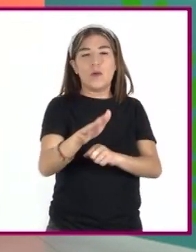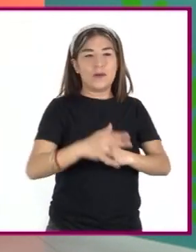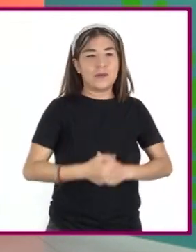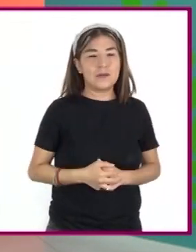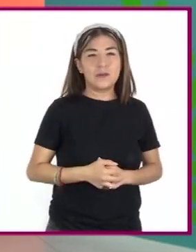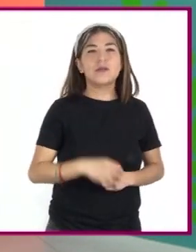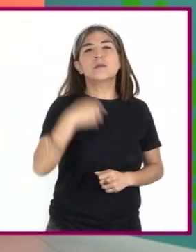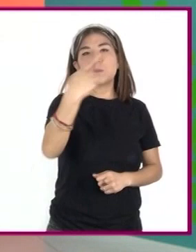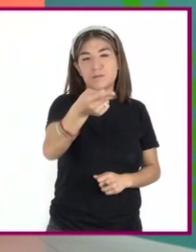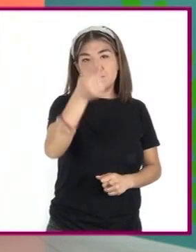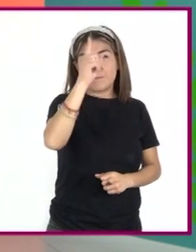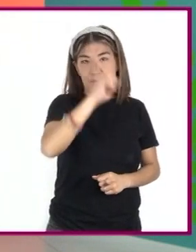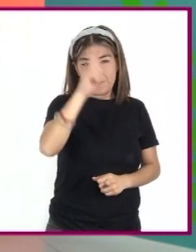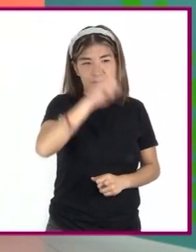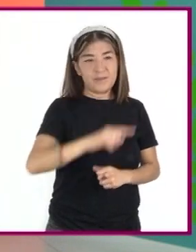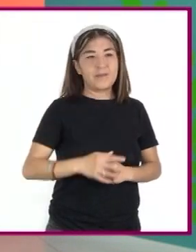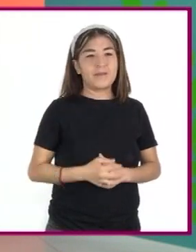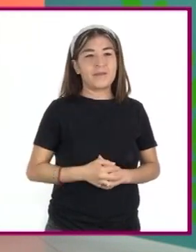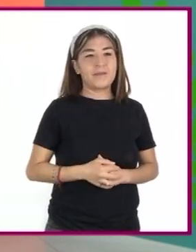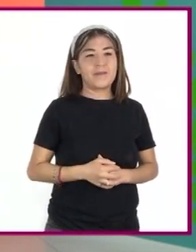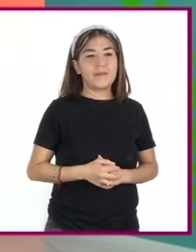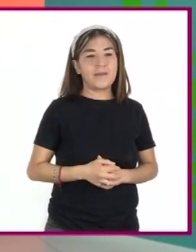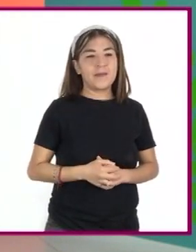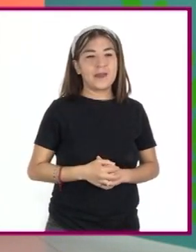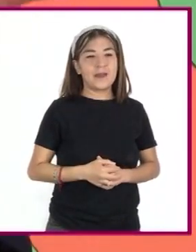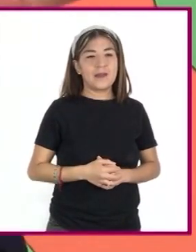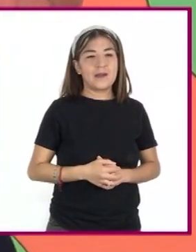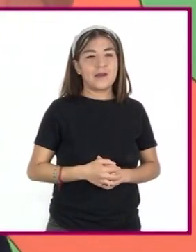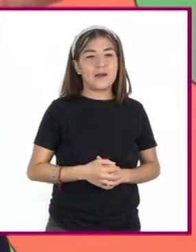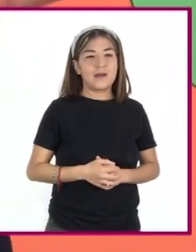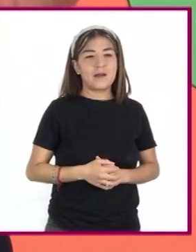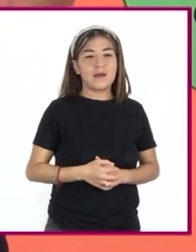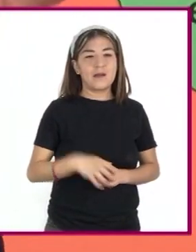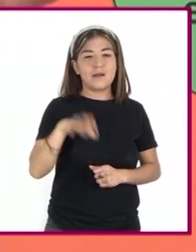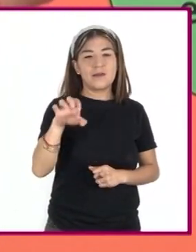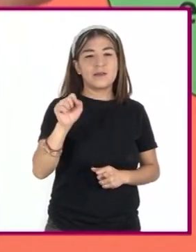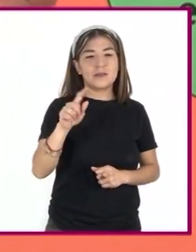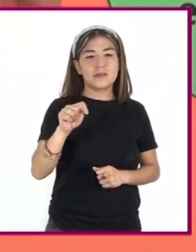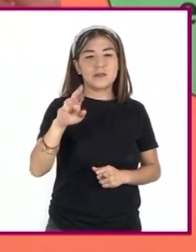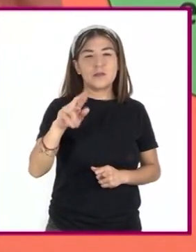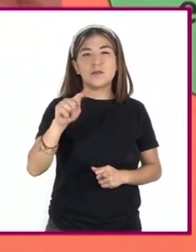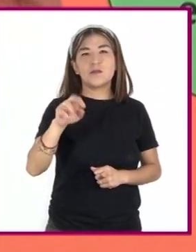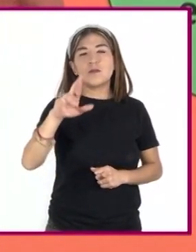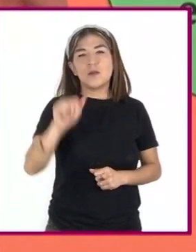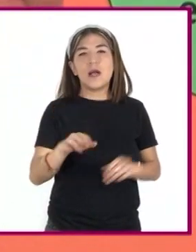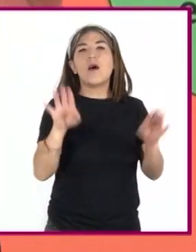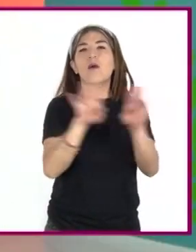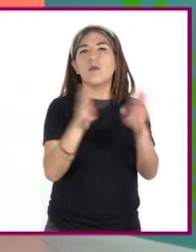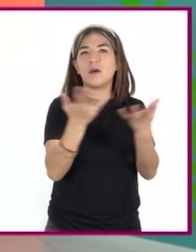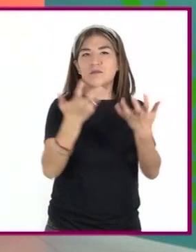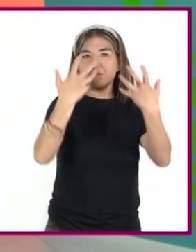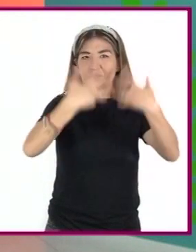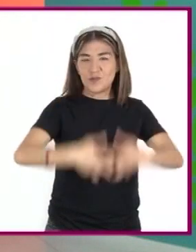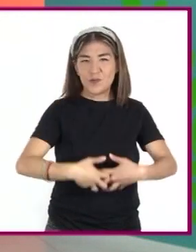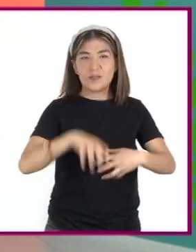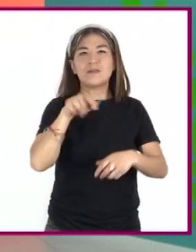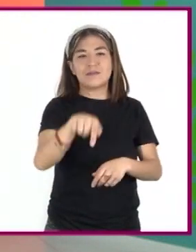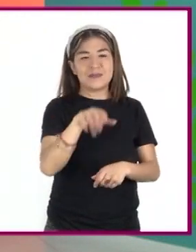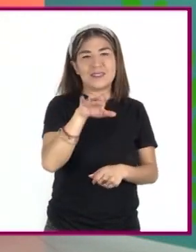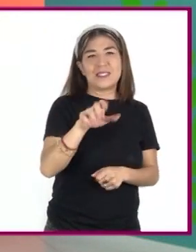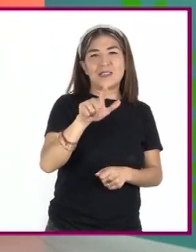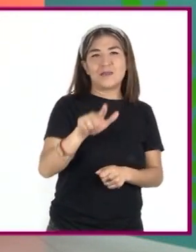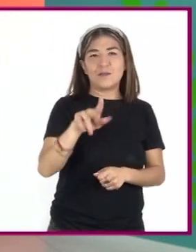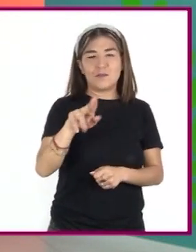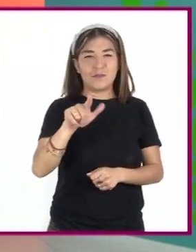les sugerimos sea estructura y función celular. A partir de lo estudiado en esta